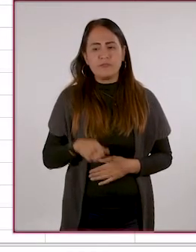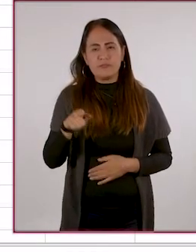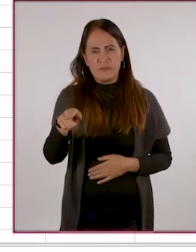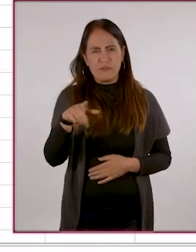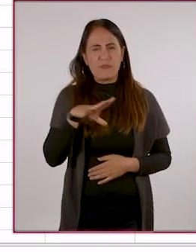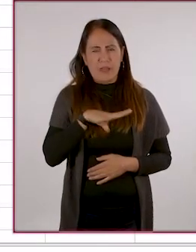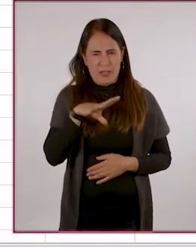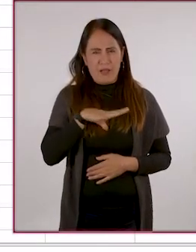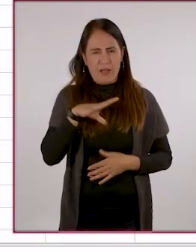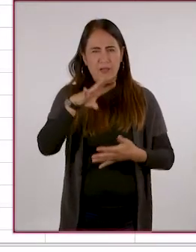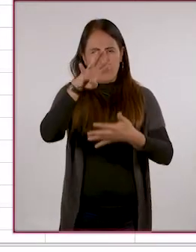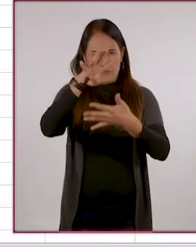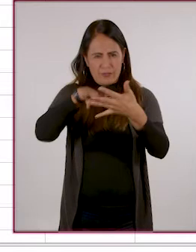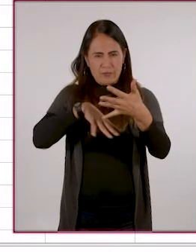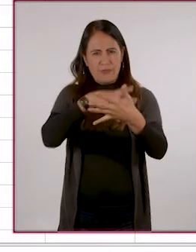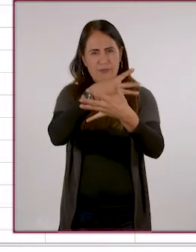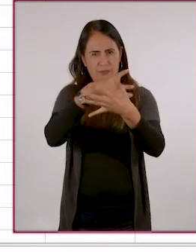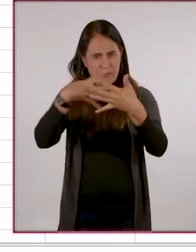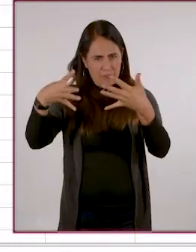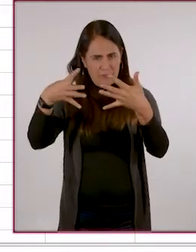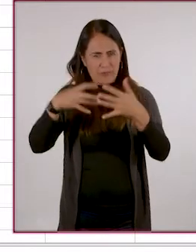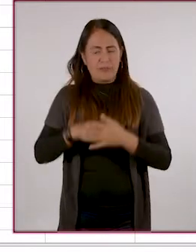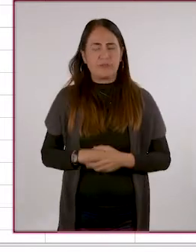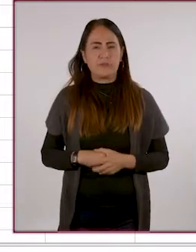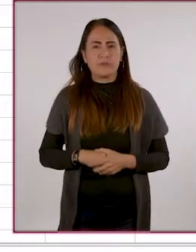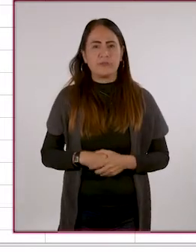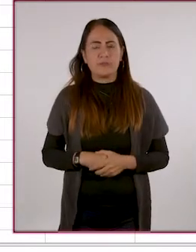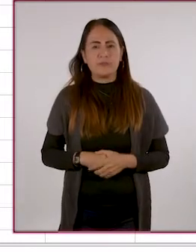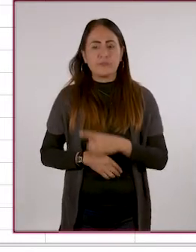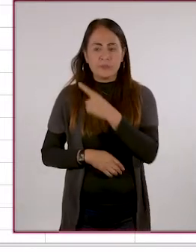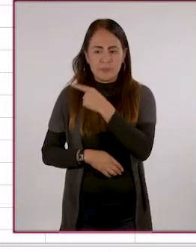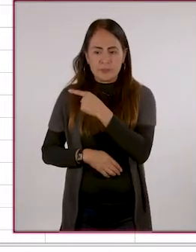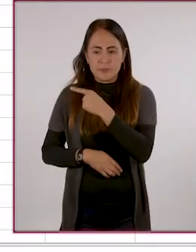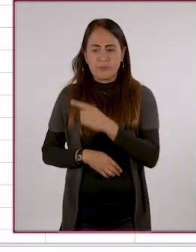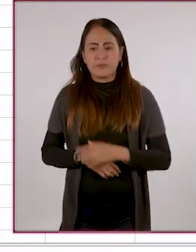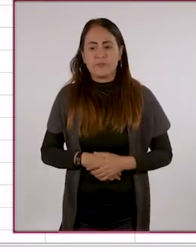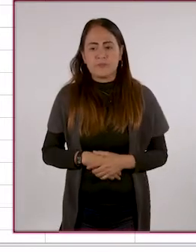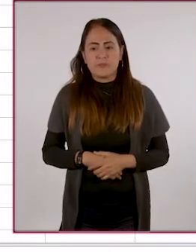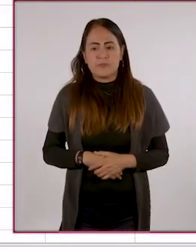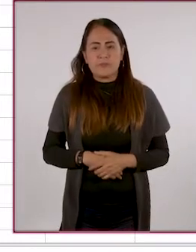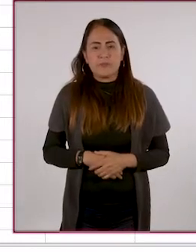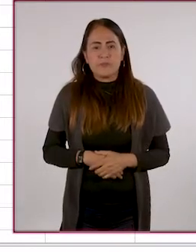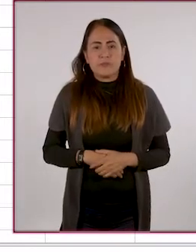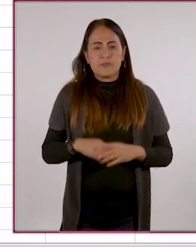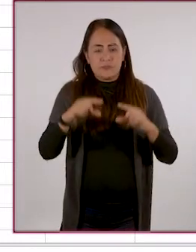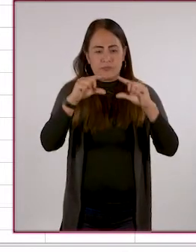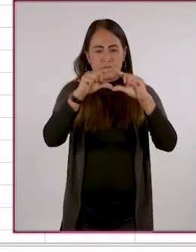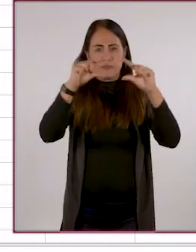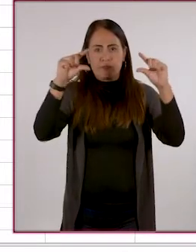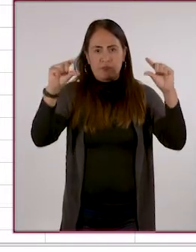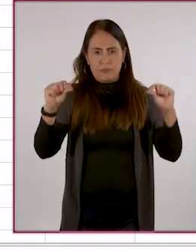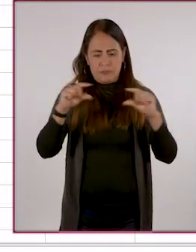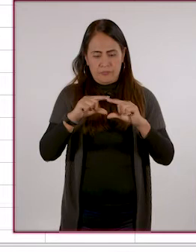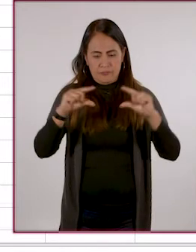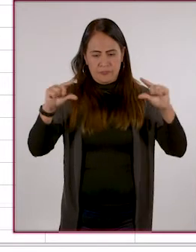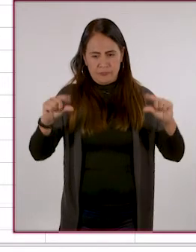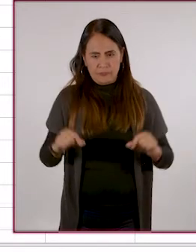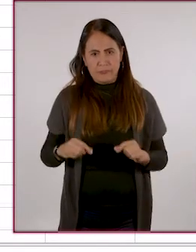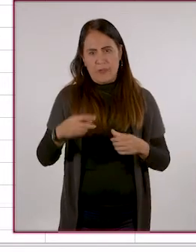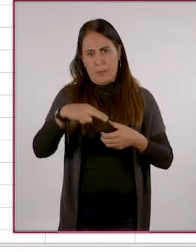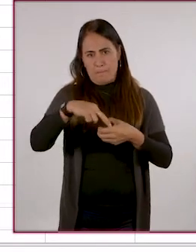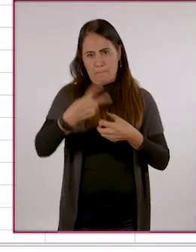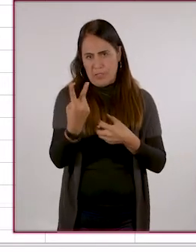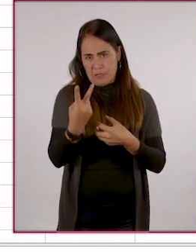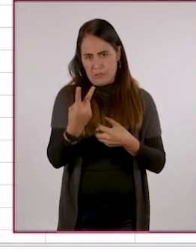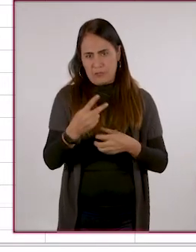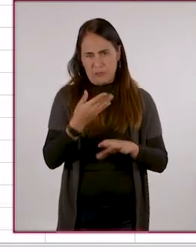Aquí tenemos igual una tabla, ¿no? Donde igual tenemos filas vacías, pero